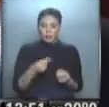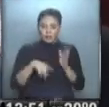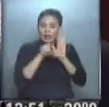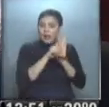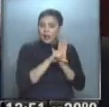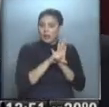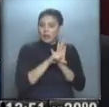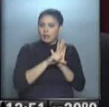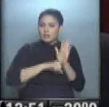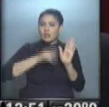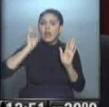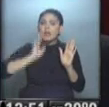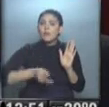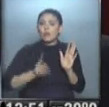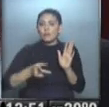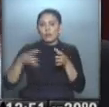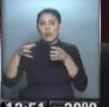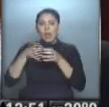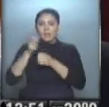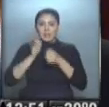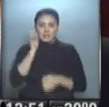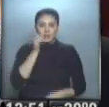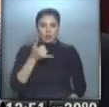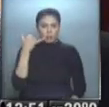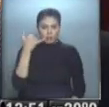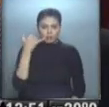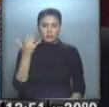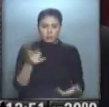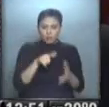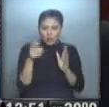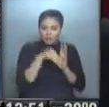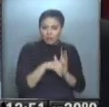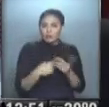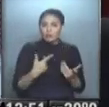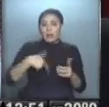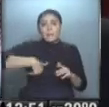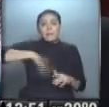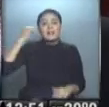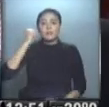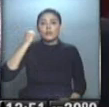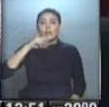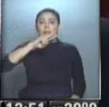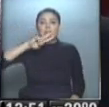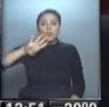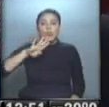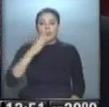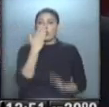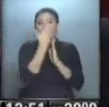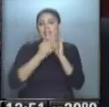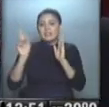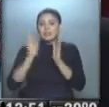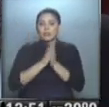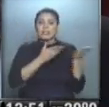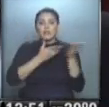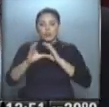ley impedido a las telefónicas, como decíamos, justamente ahí donde toman más relevancia las 24 licencias de servicio de comunicación